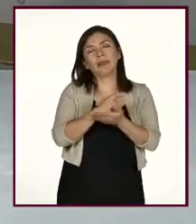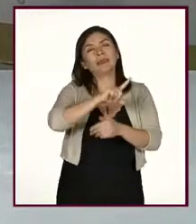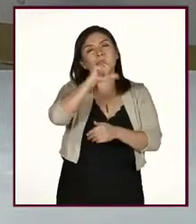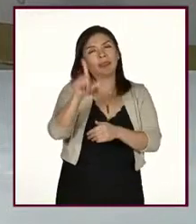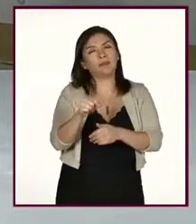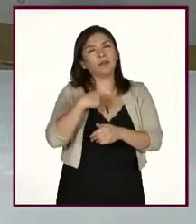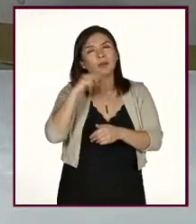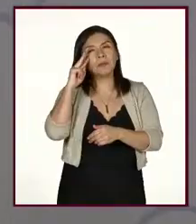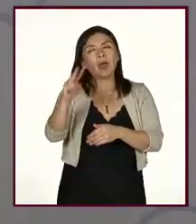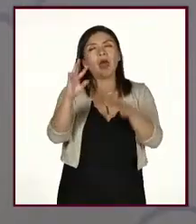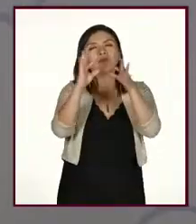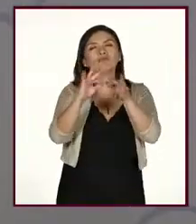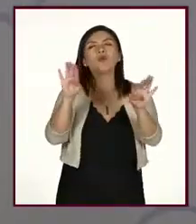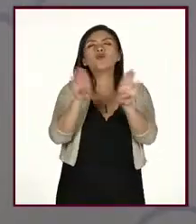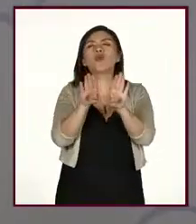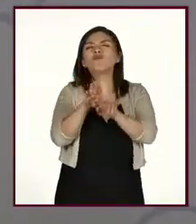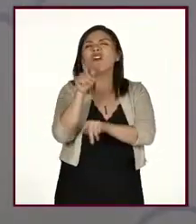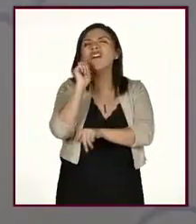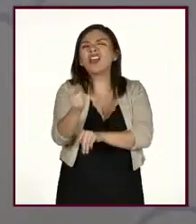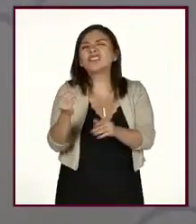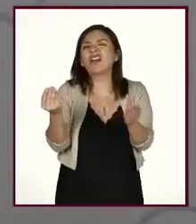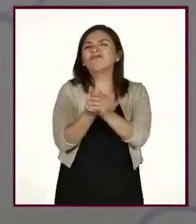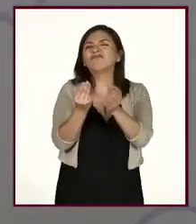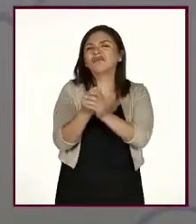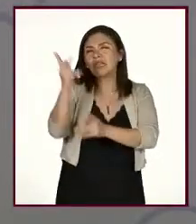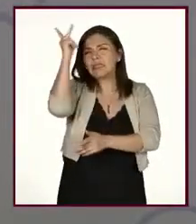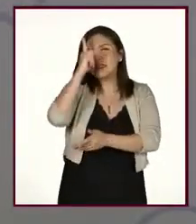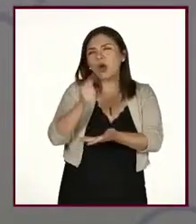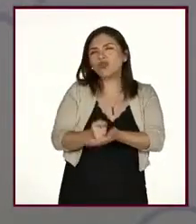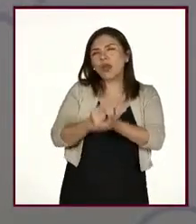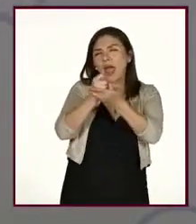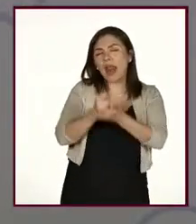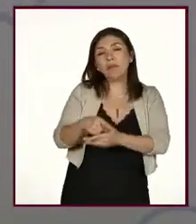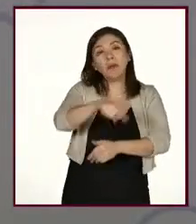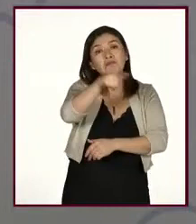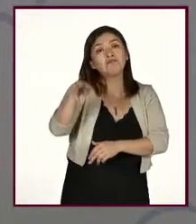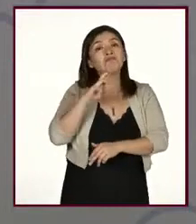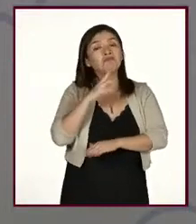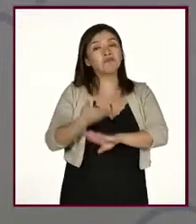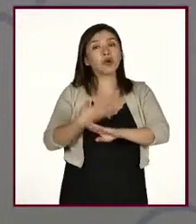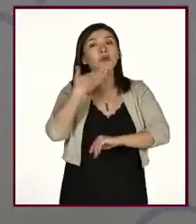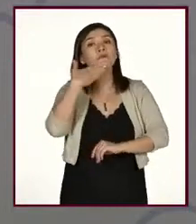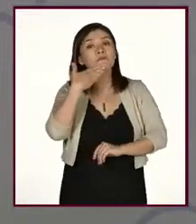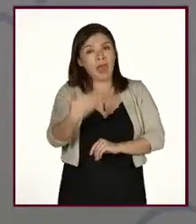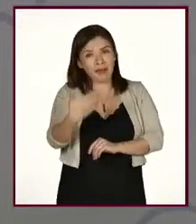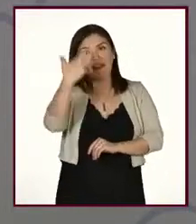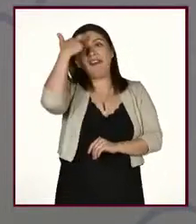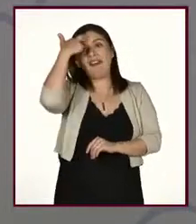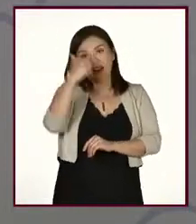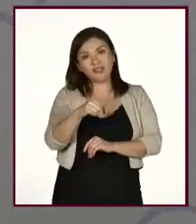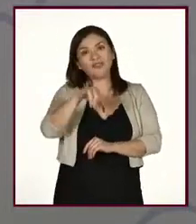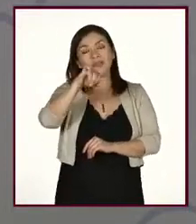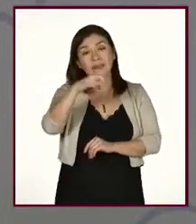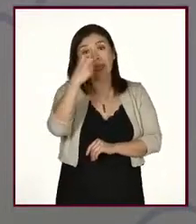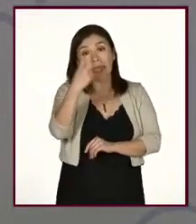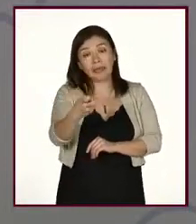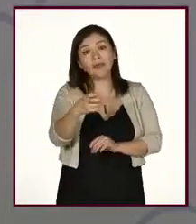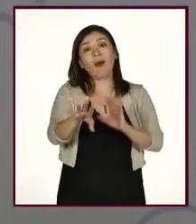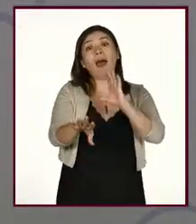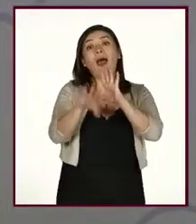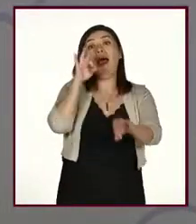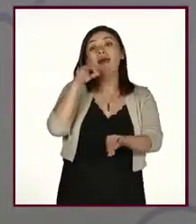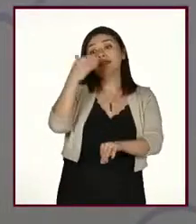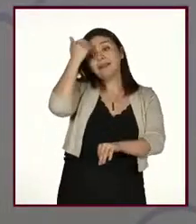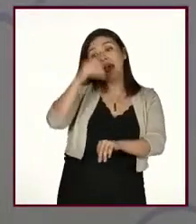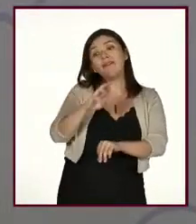como la línea de la psicoterapia, pero pues de primera instancia muy bien, ¿no? Iniciar una psicoterapia y en base a la respuesta pues ya se